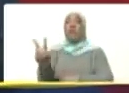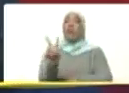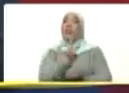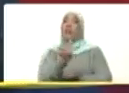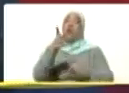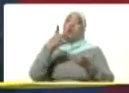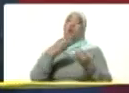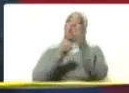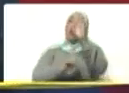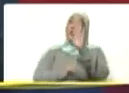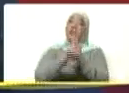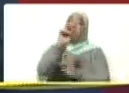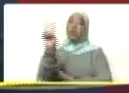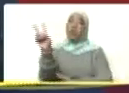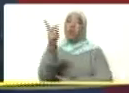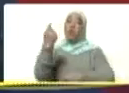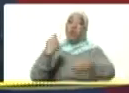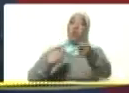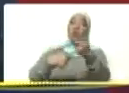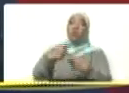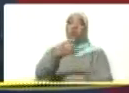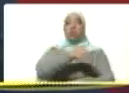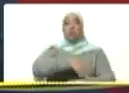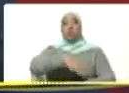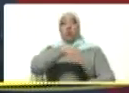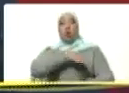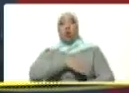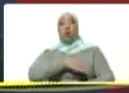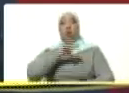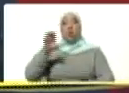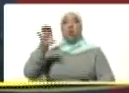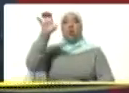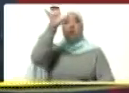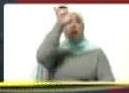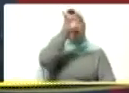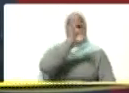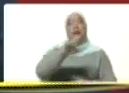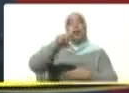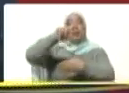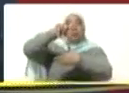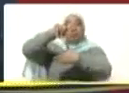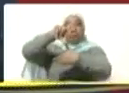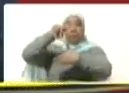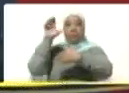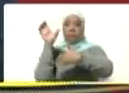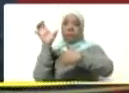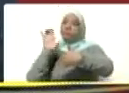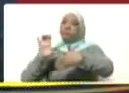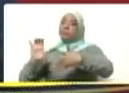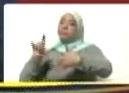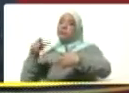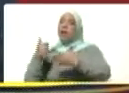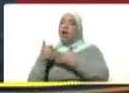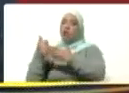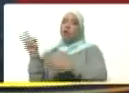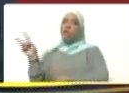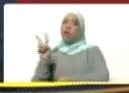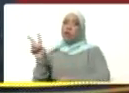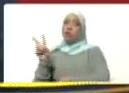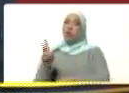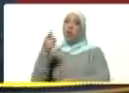al desarrollo económico y social de las naciones del Caribe. En los últimos años y en medio